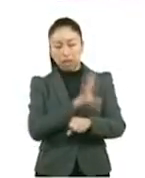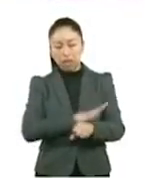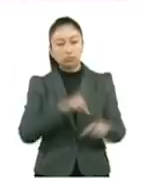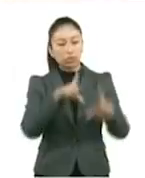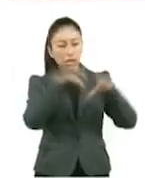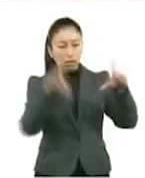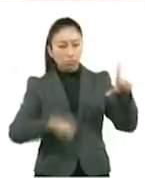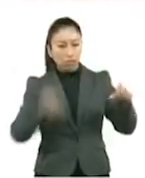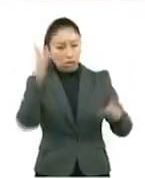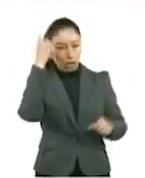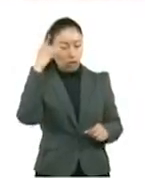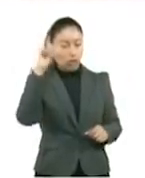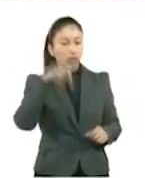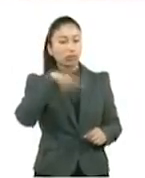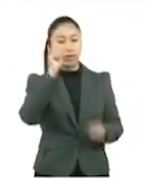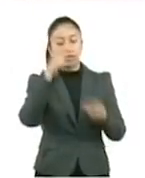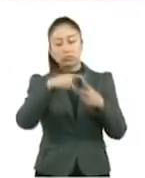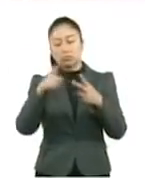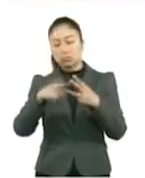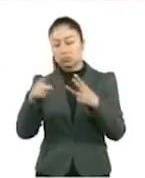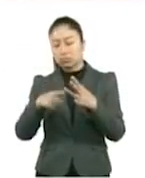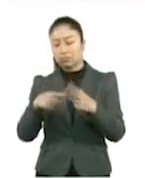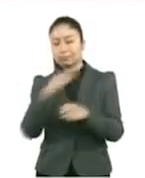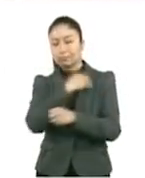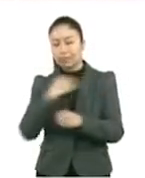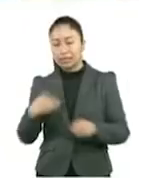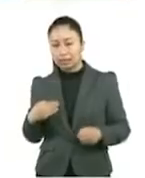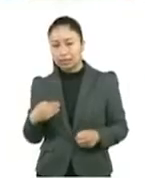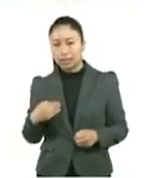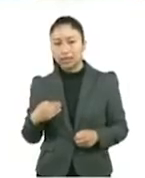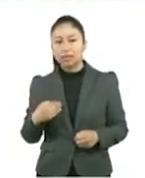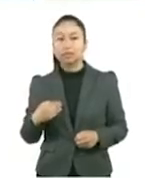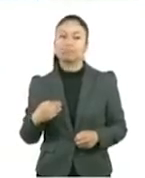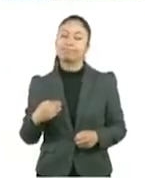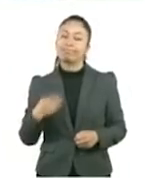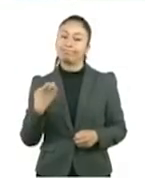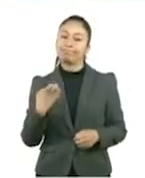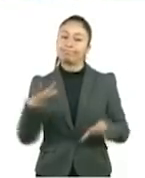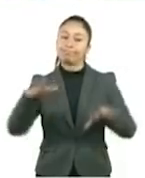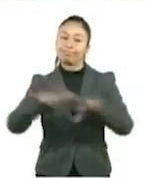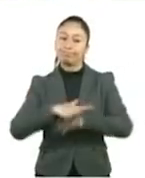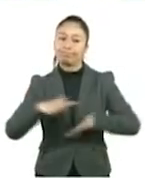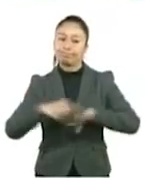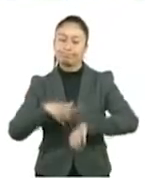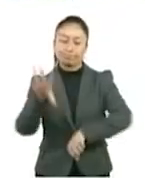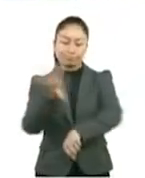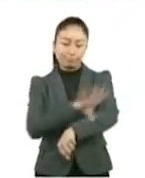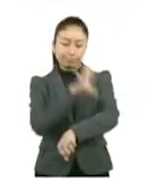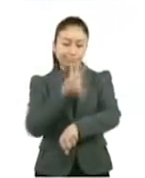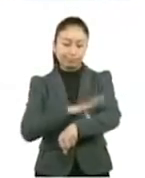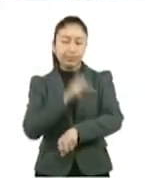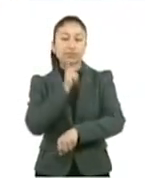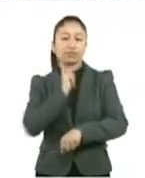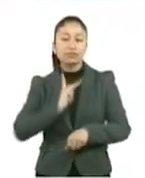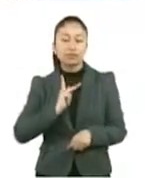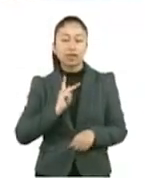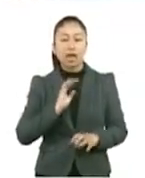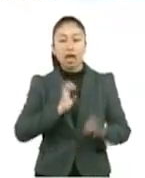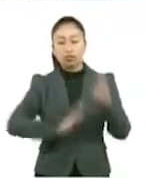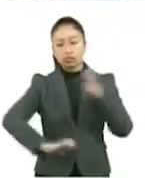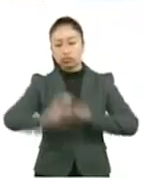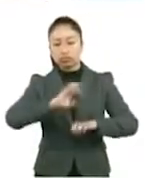Calderón y Peña se encargaron de ir privatizando poco a poco Pemex y Comisión Federal de